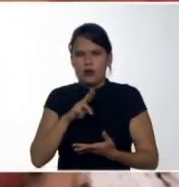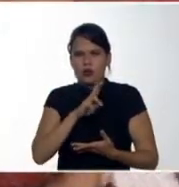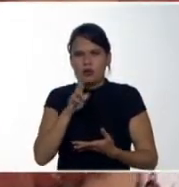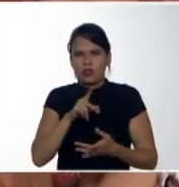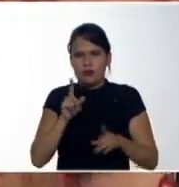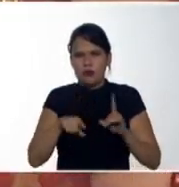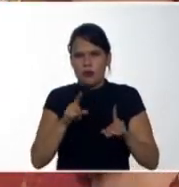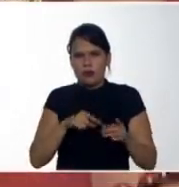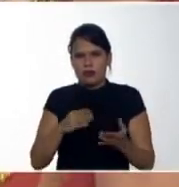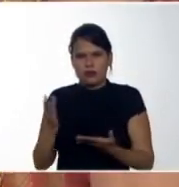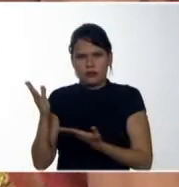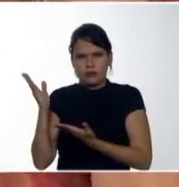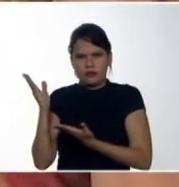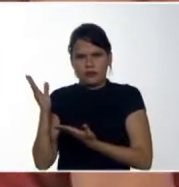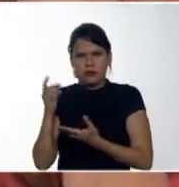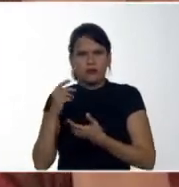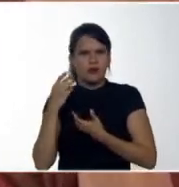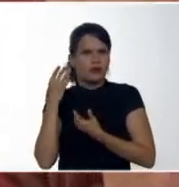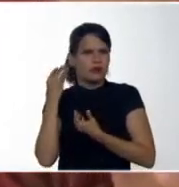este envase para